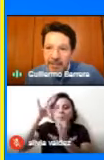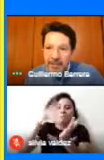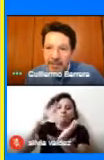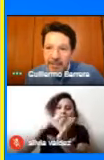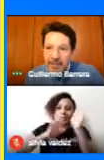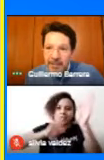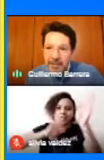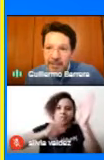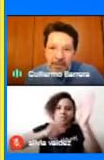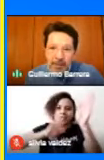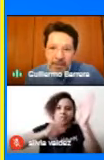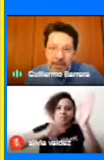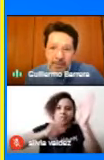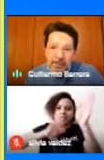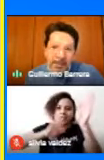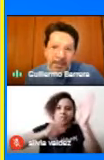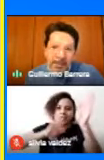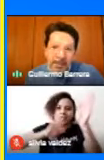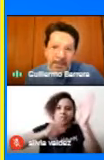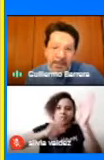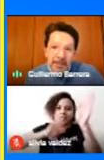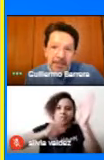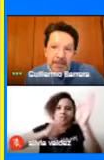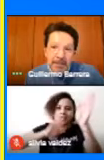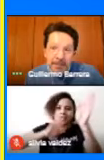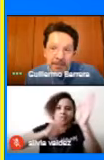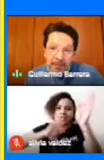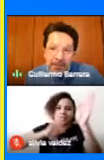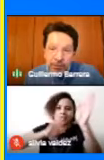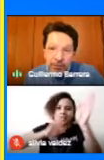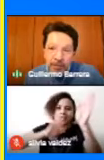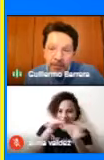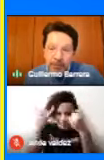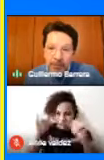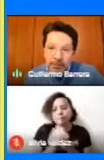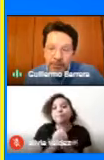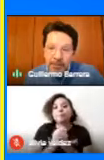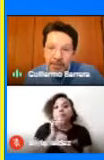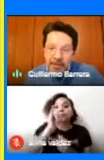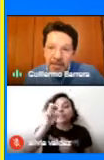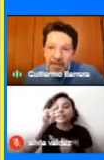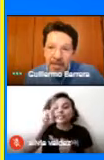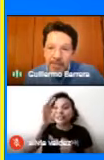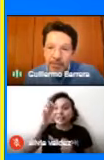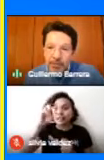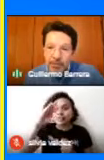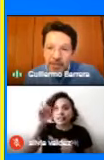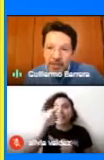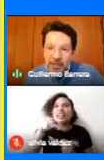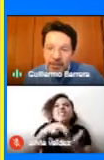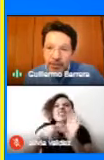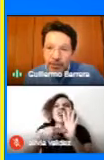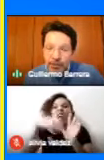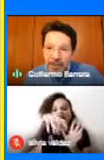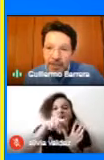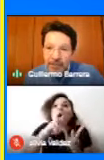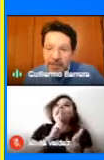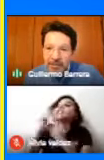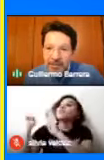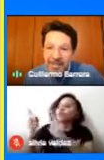ciudadana, que se las nombraba también en la primera parte. Las instancias surgen como respuesta a esa posibilidad que tienen